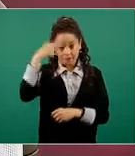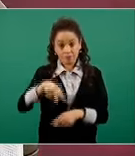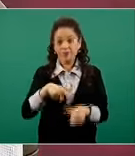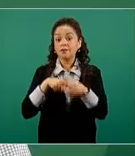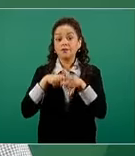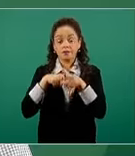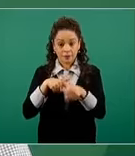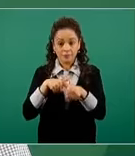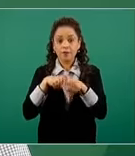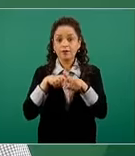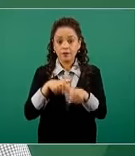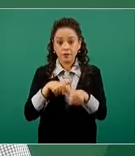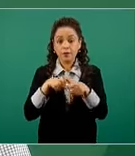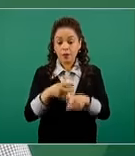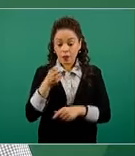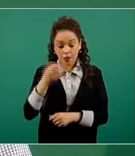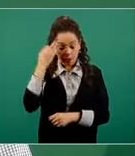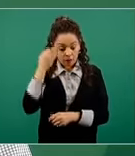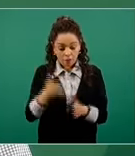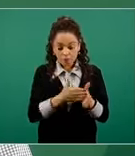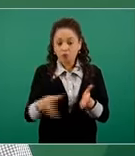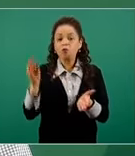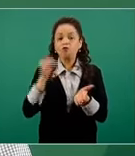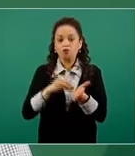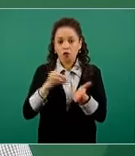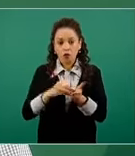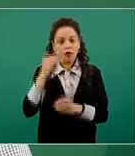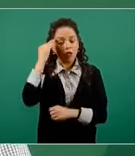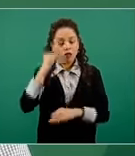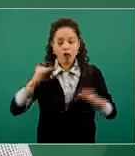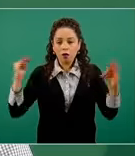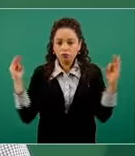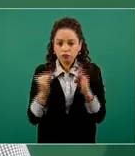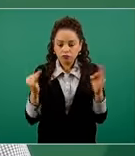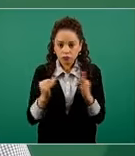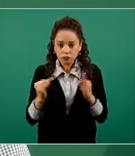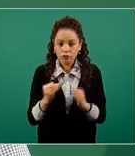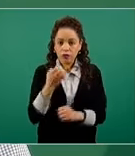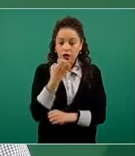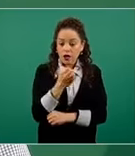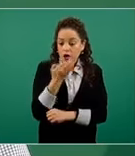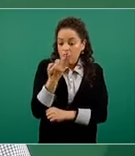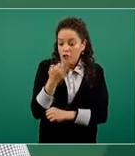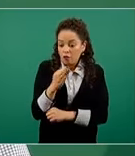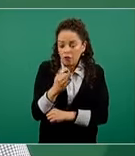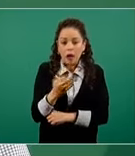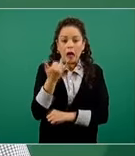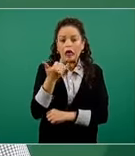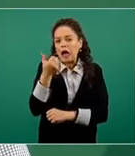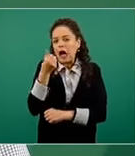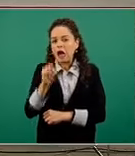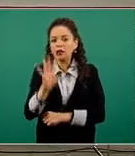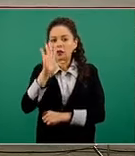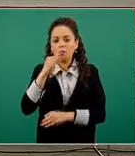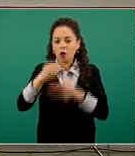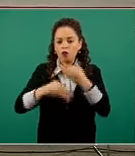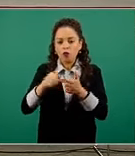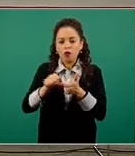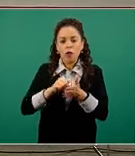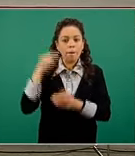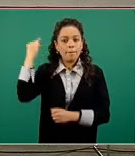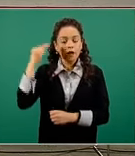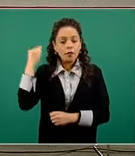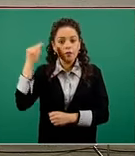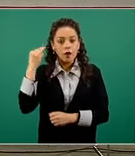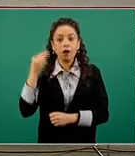en temporada invernal, de hecho tanto el mes de enero, febrero y casi todo marzo son los meses en los cuales tenemos las